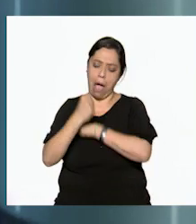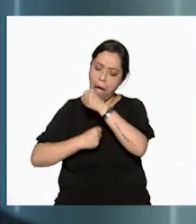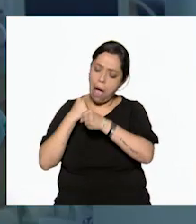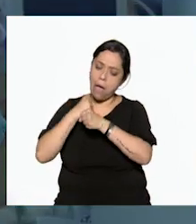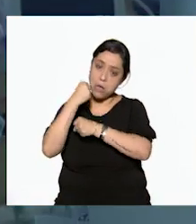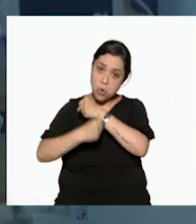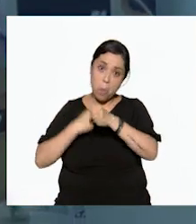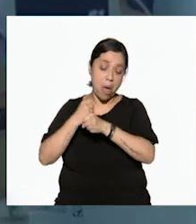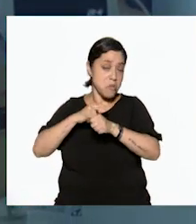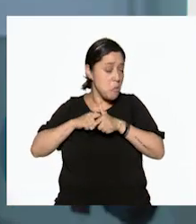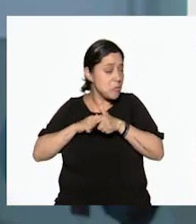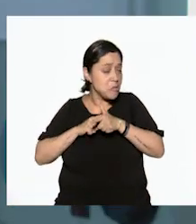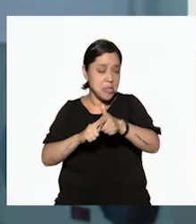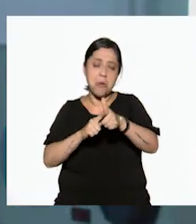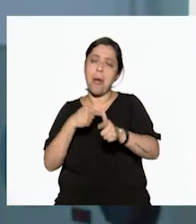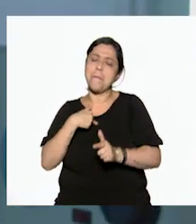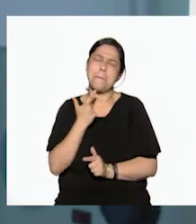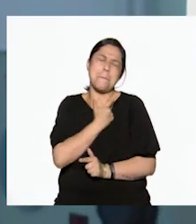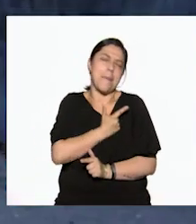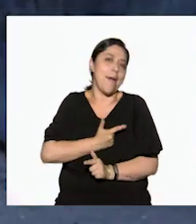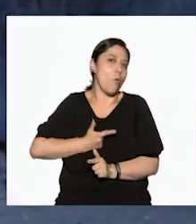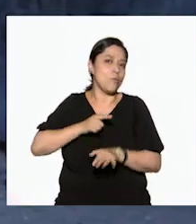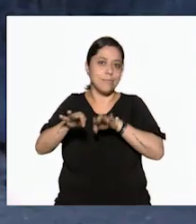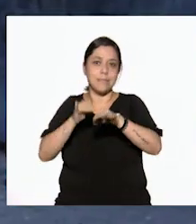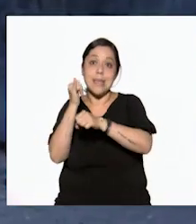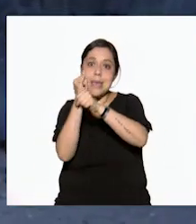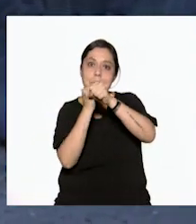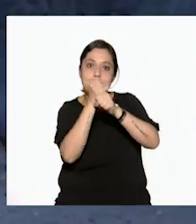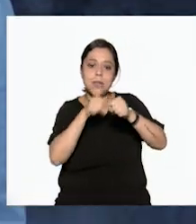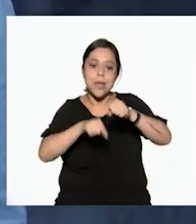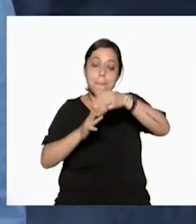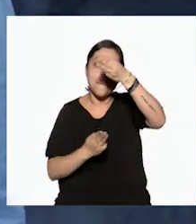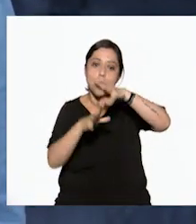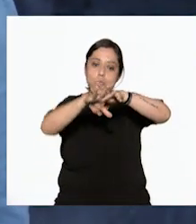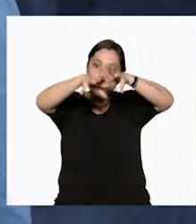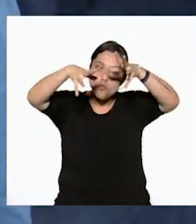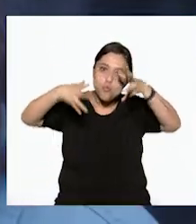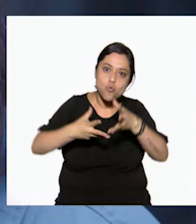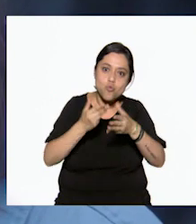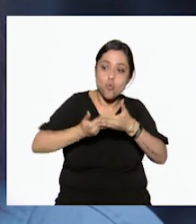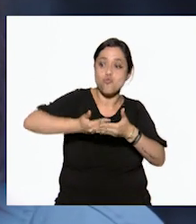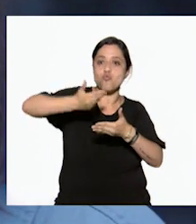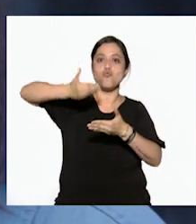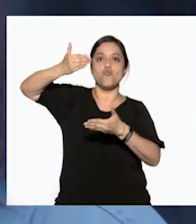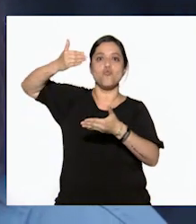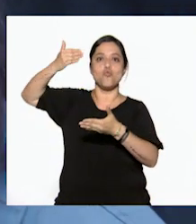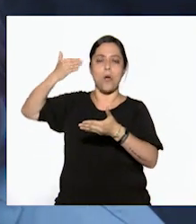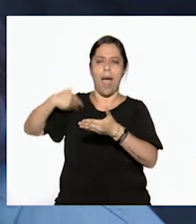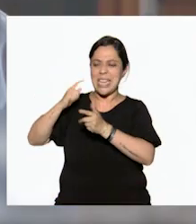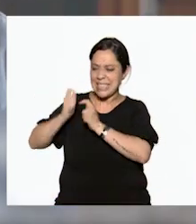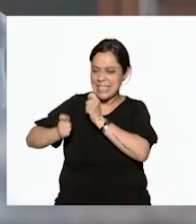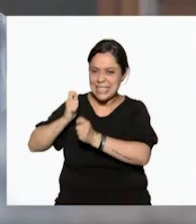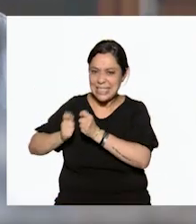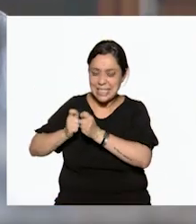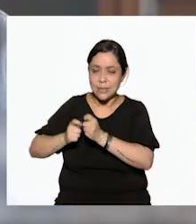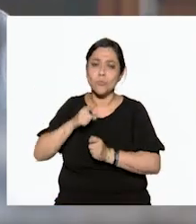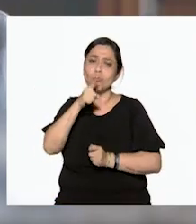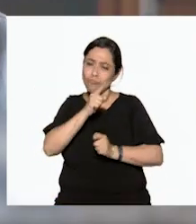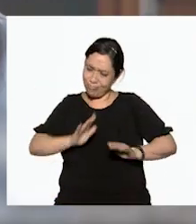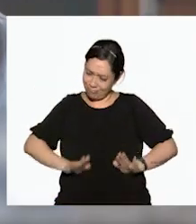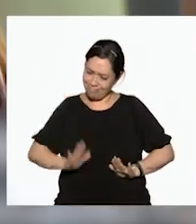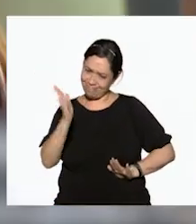sigo trabajando en lo que más me apasiona. Investigo nuestro planeta y a nuestros antepasados.